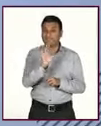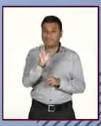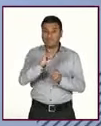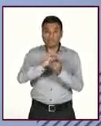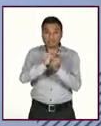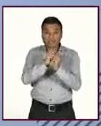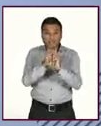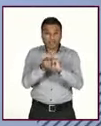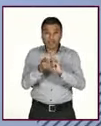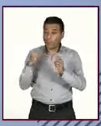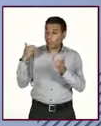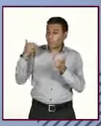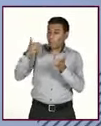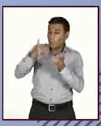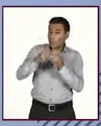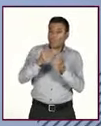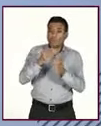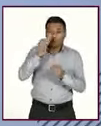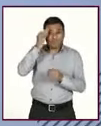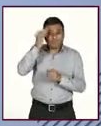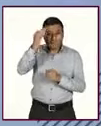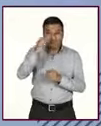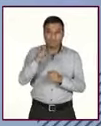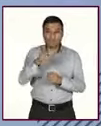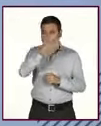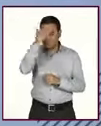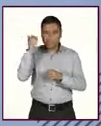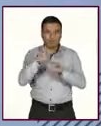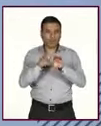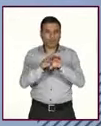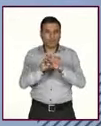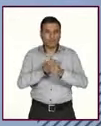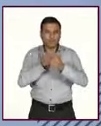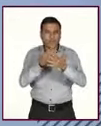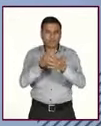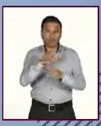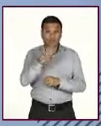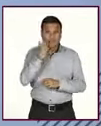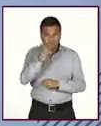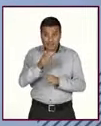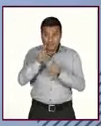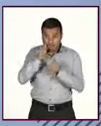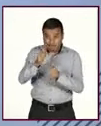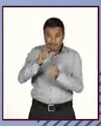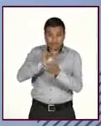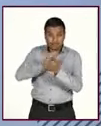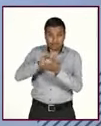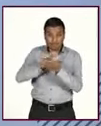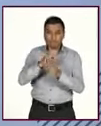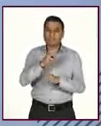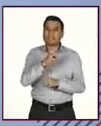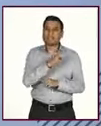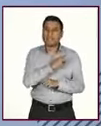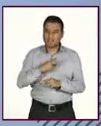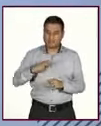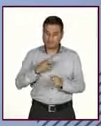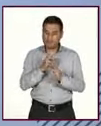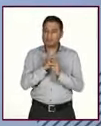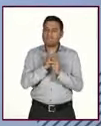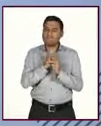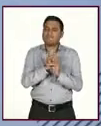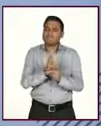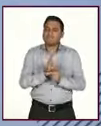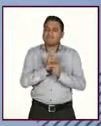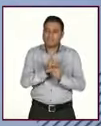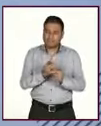sabe cómo expresarla, ¿no? Entonces sí tenemos que ser, si queremos abordar y ayudar y acompañar, tenemos que ser muy pacientes y